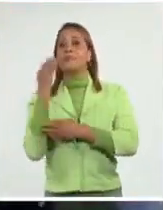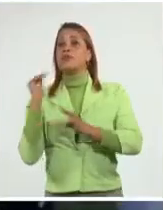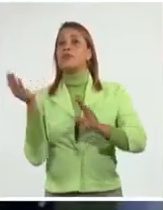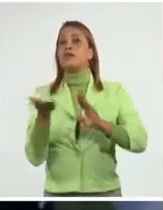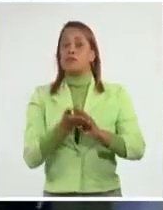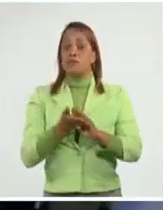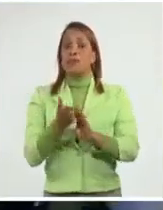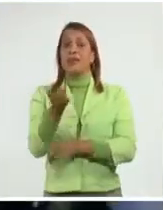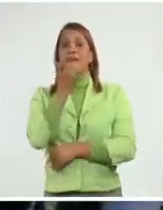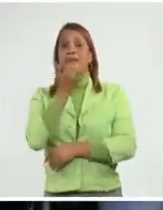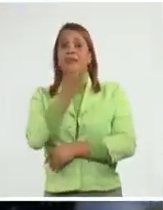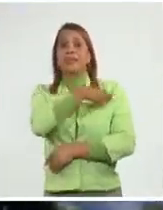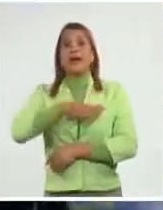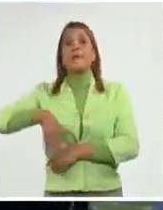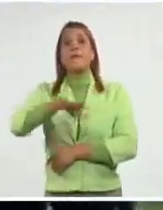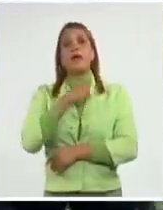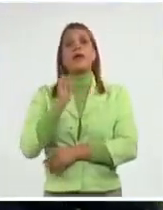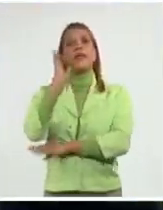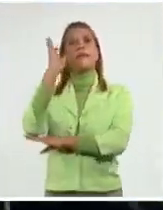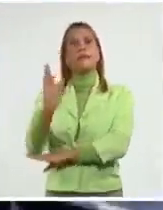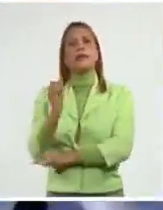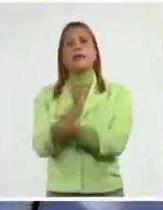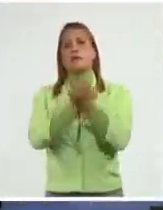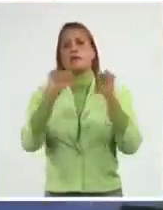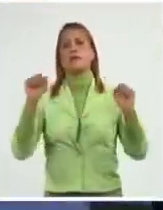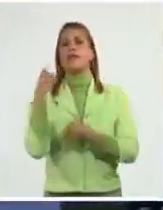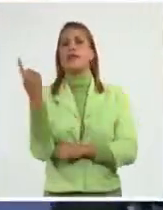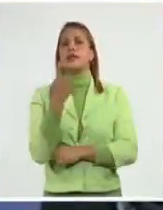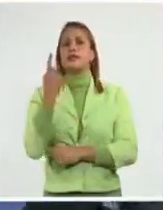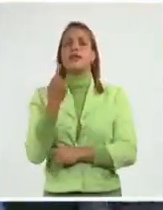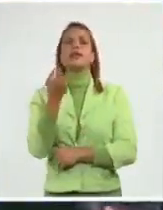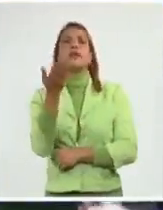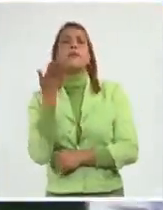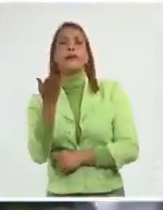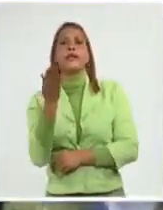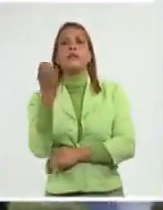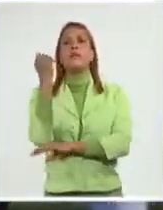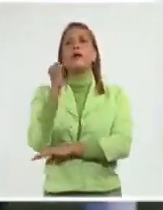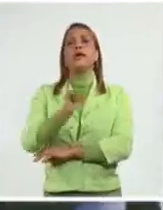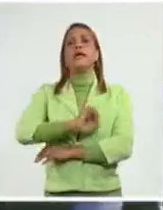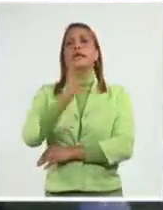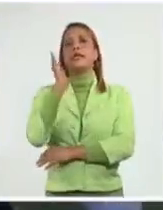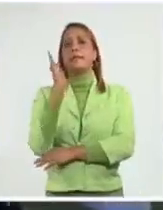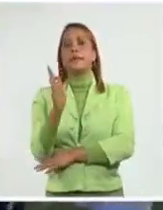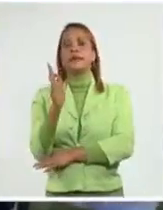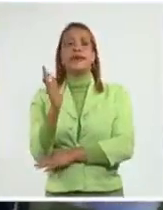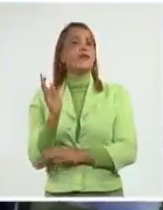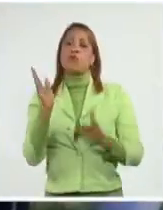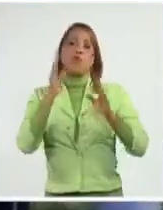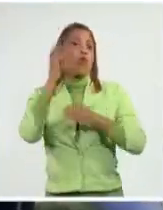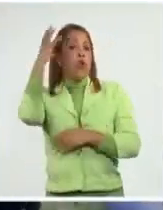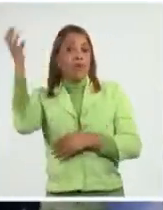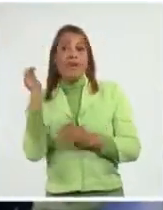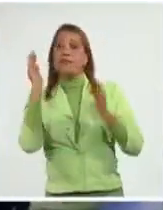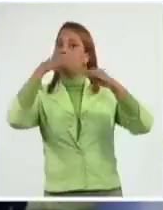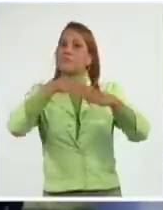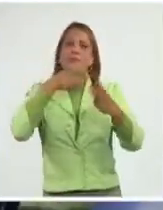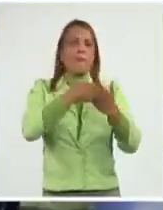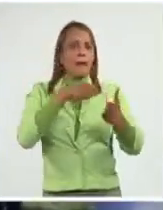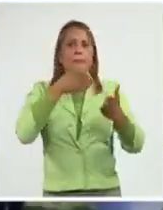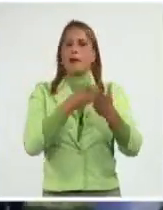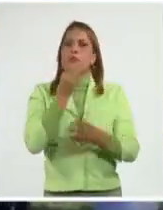cubano, respetar la soberanía nacional. Ningún gobierno se debe interferir en lo que solo